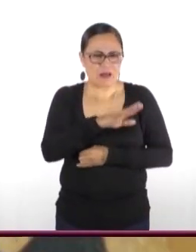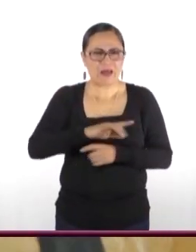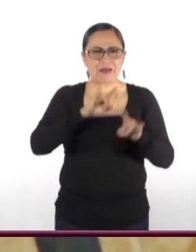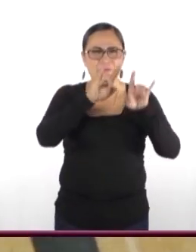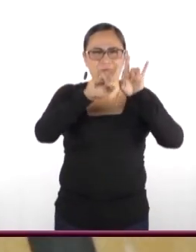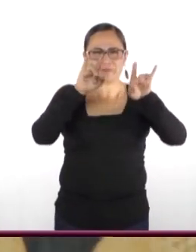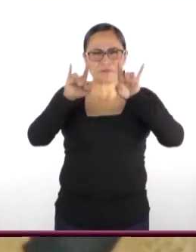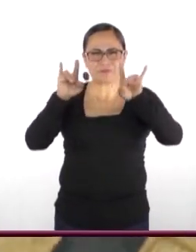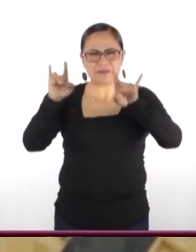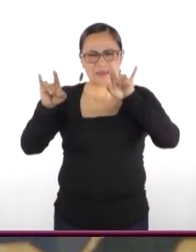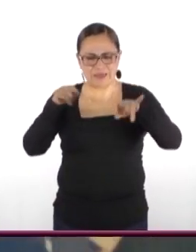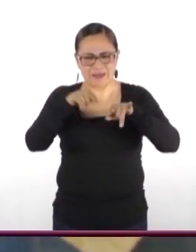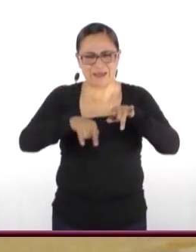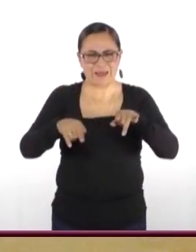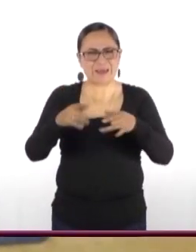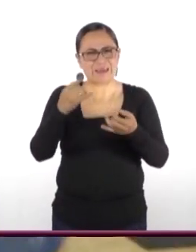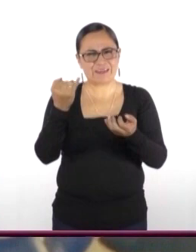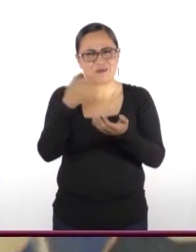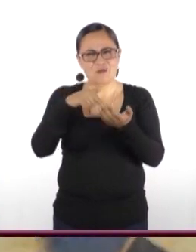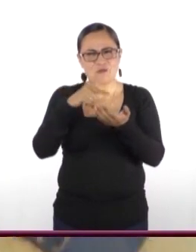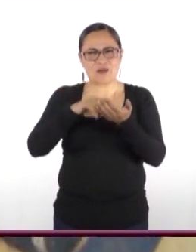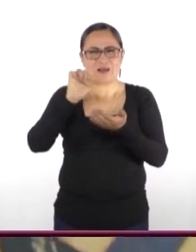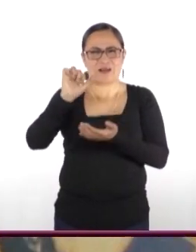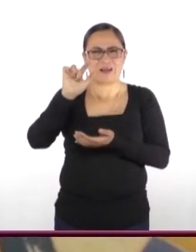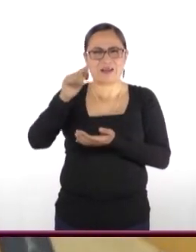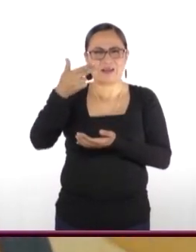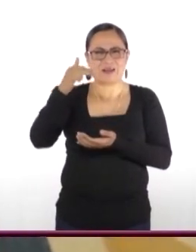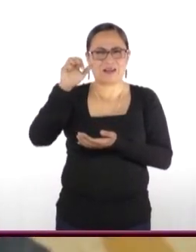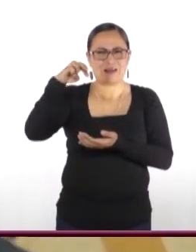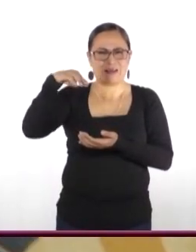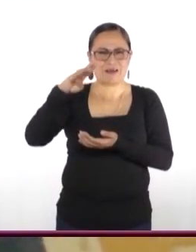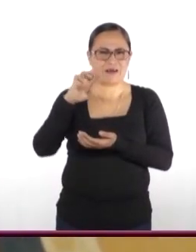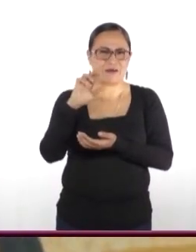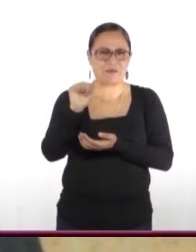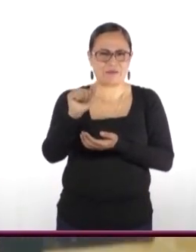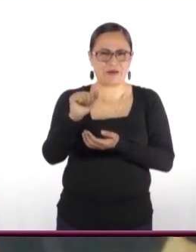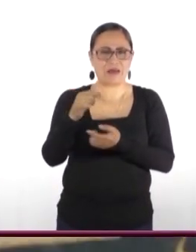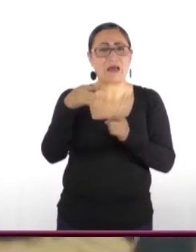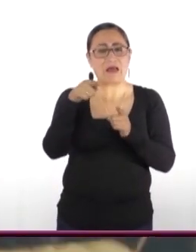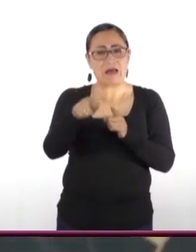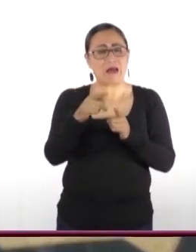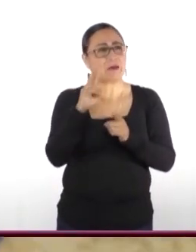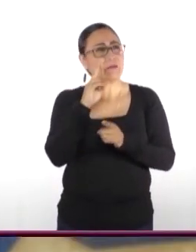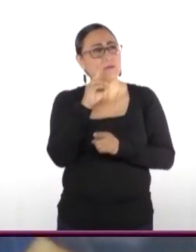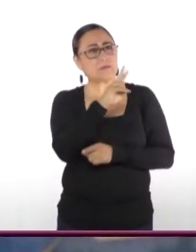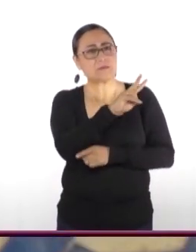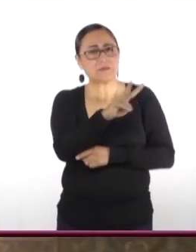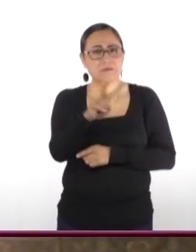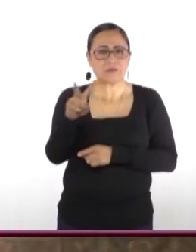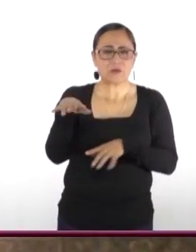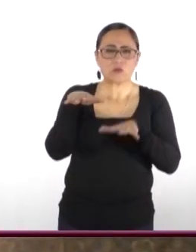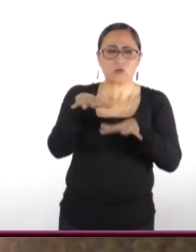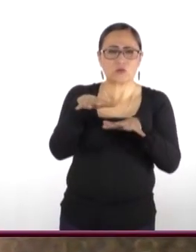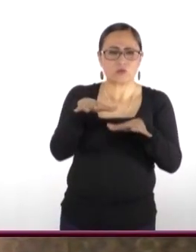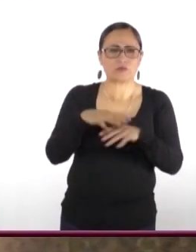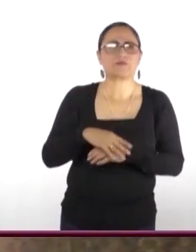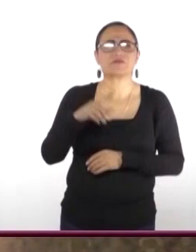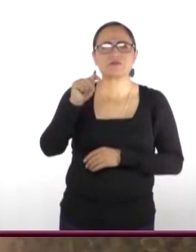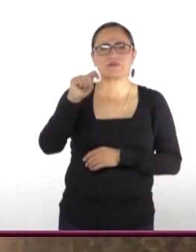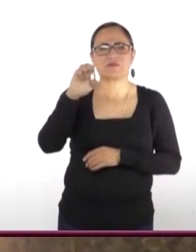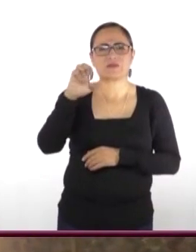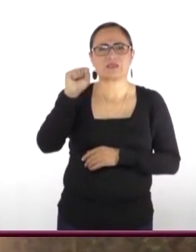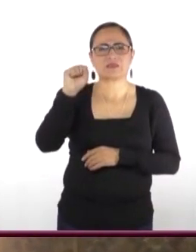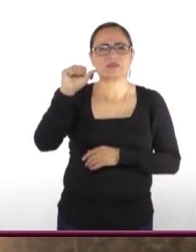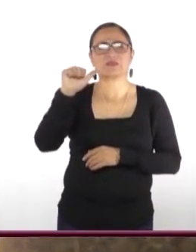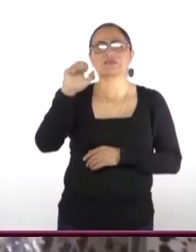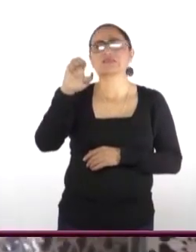los ornamentos que vio en los azulejos de mayólica de Alhambra, pues muchos de sus cuadros son teselaciones.